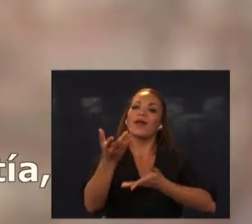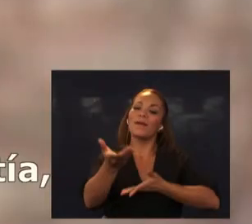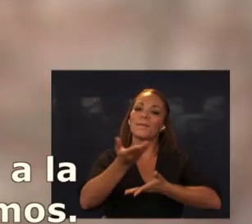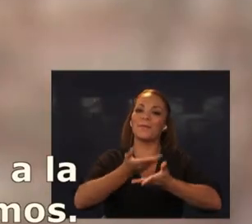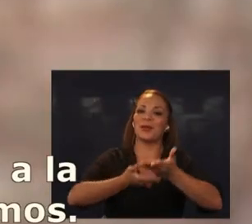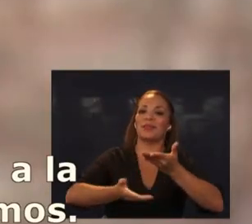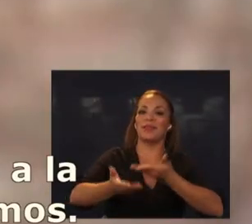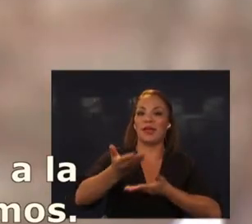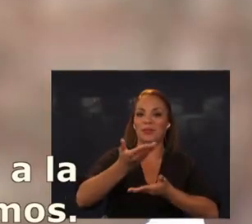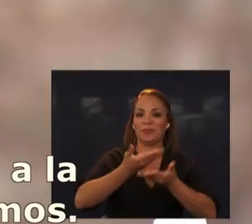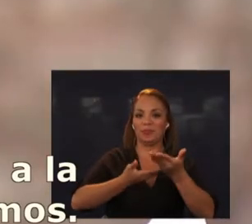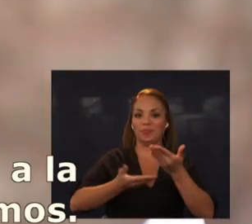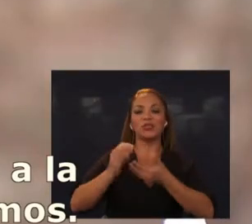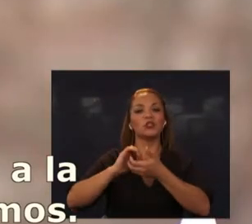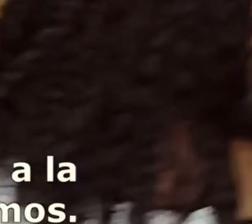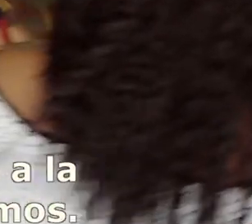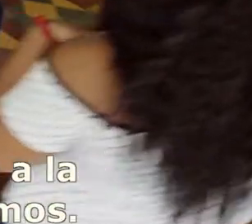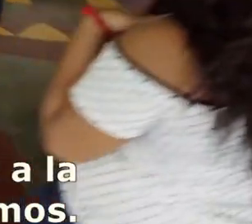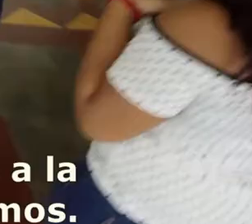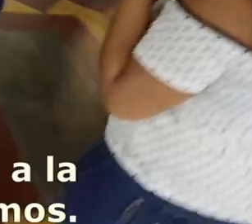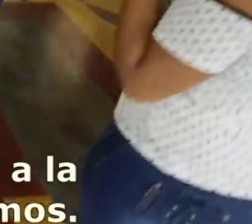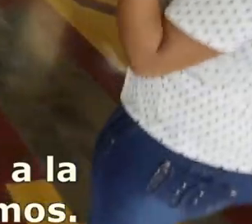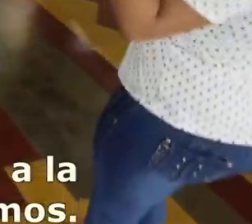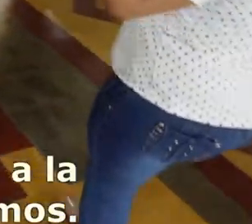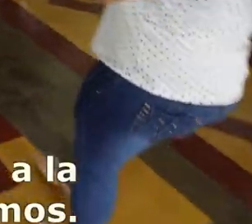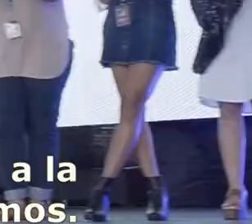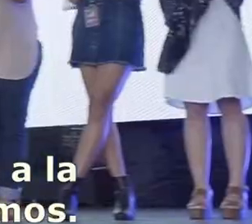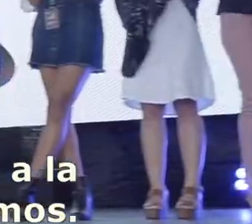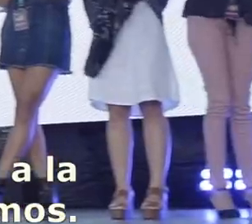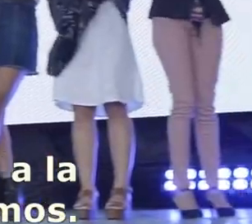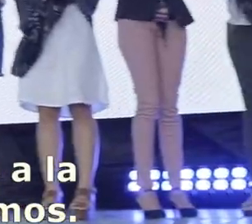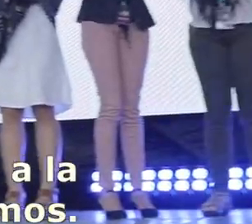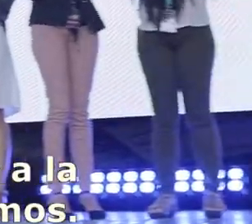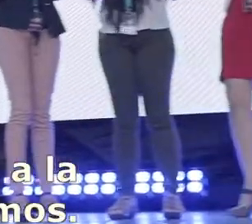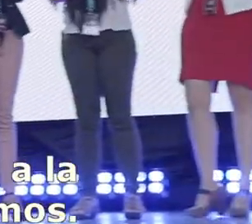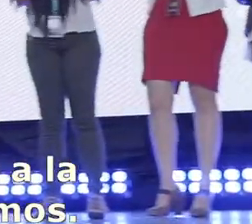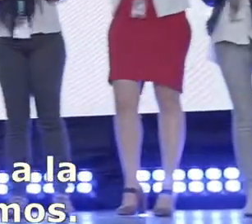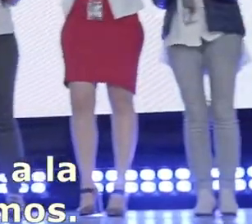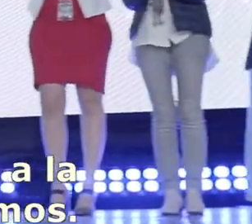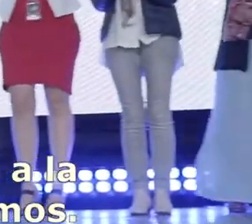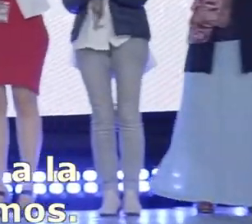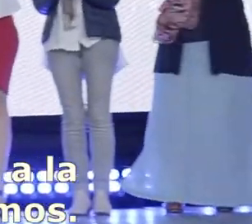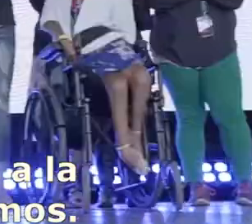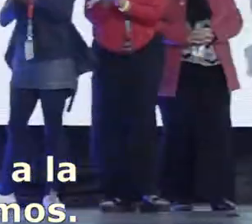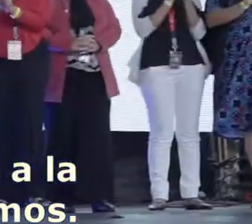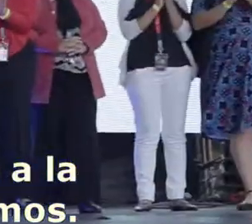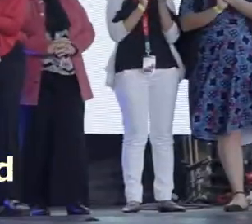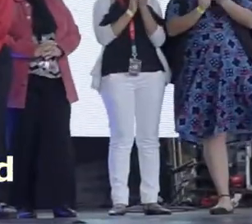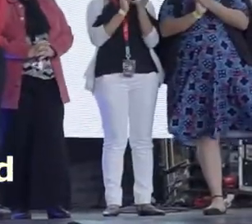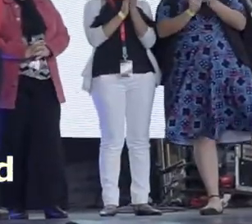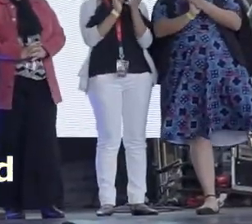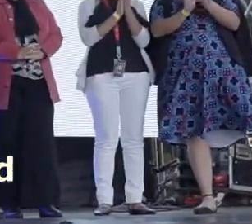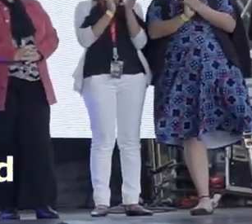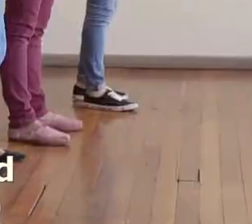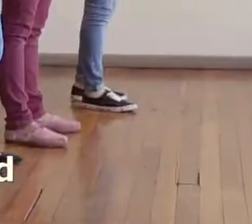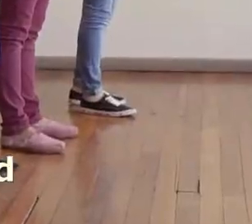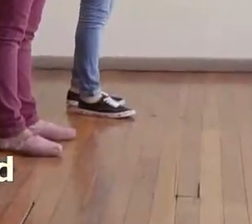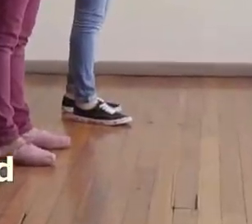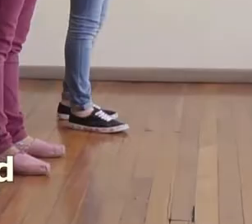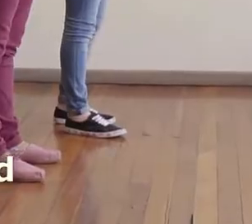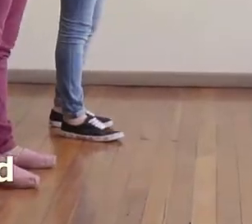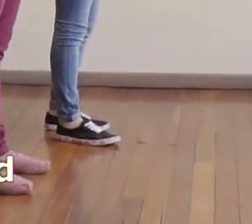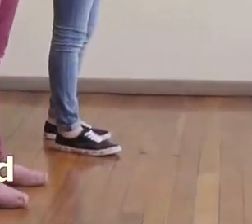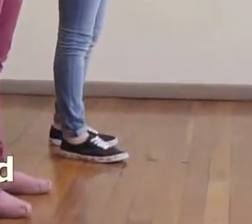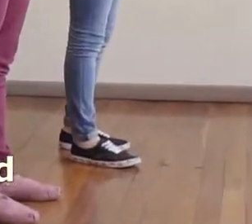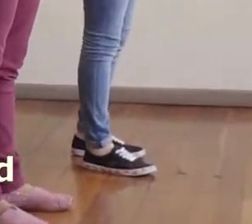empatía, es la solidaridad. Es el respeto a la maravillosa diversidad que somos. El escucha y la